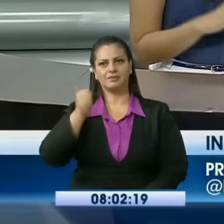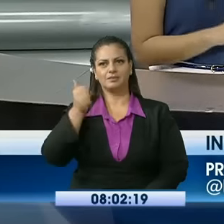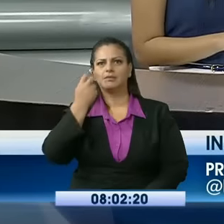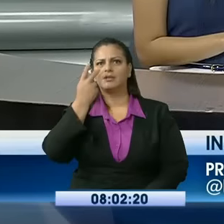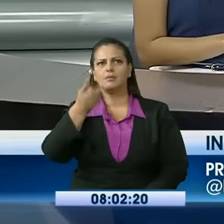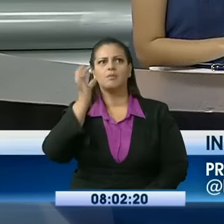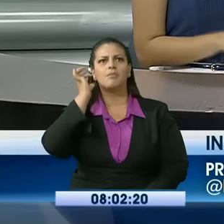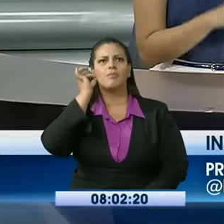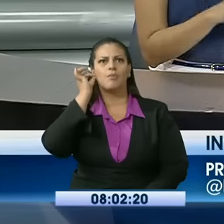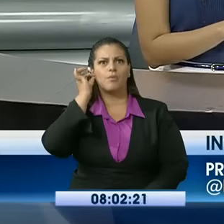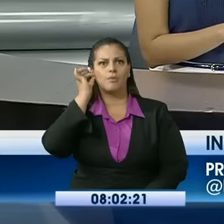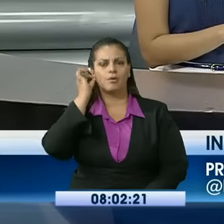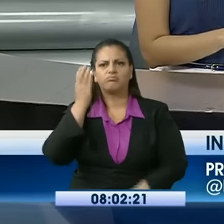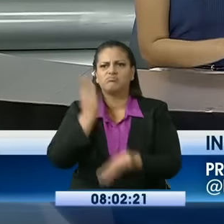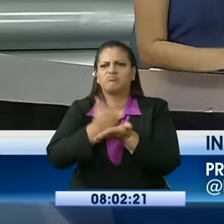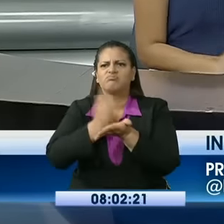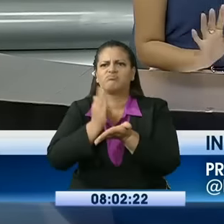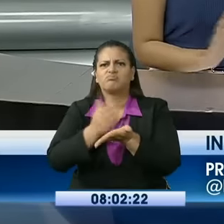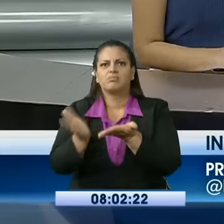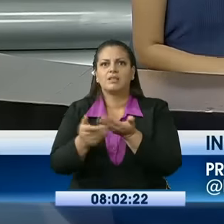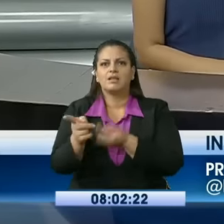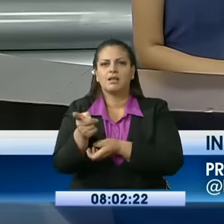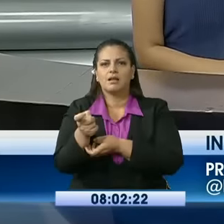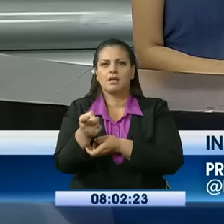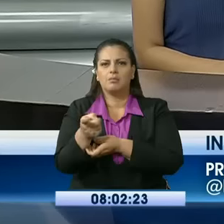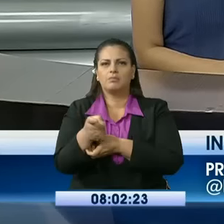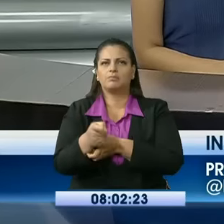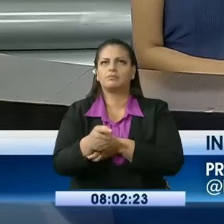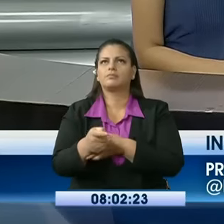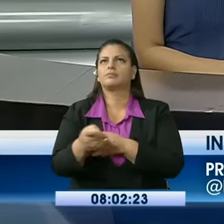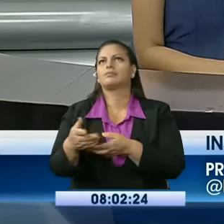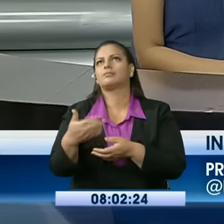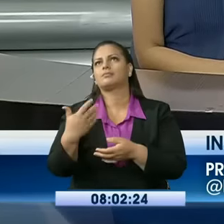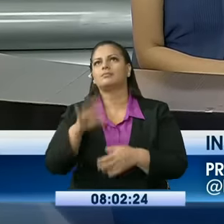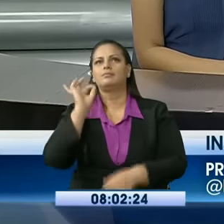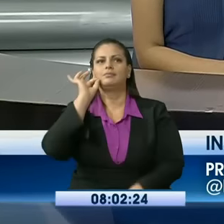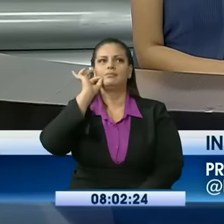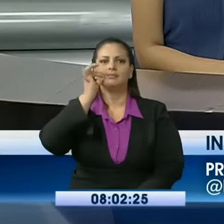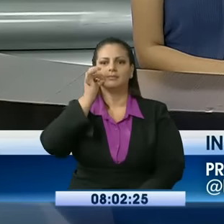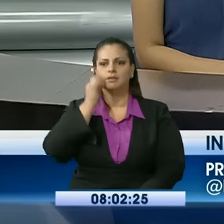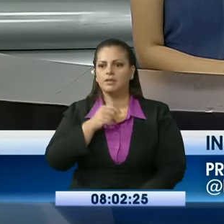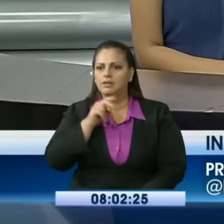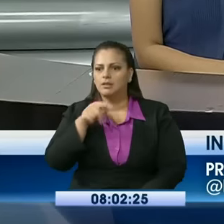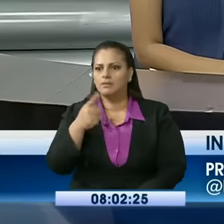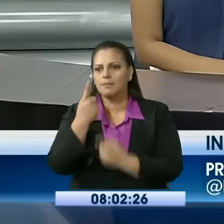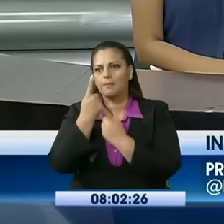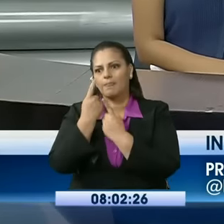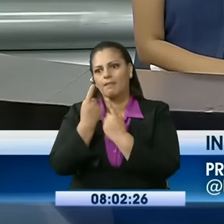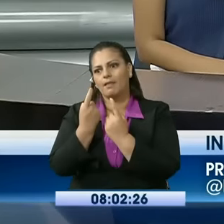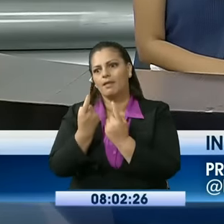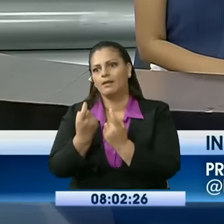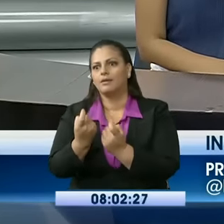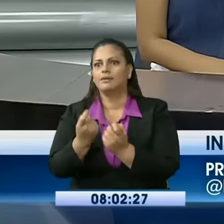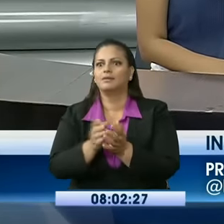que está en el reportaje. Ese plato, saque ese camarón que está que me guiña el ojo. Un camarón salió ayer y me dijo, Hugo, cómeme